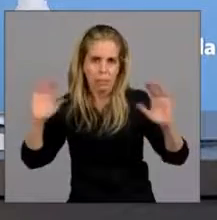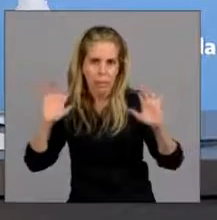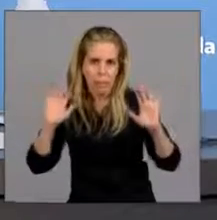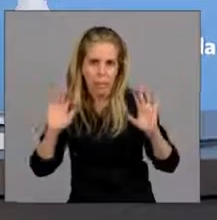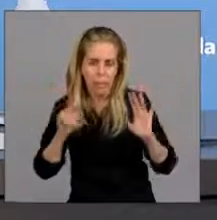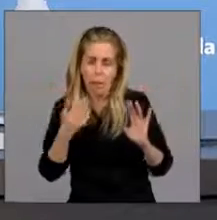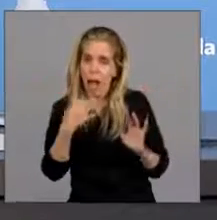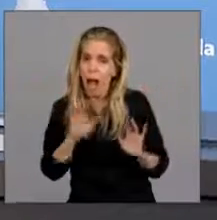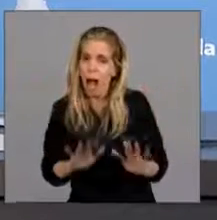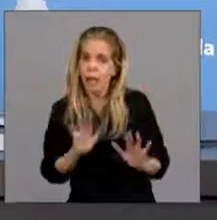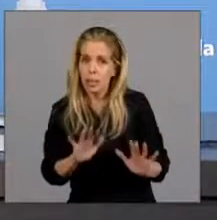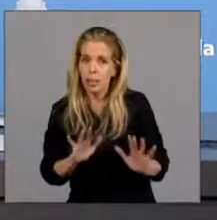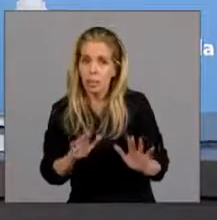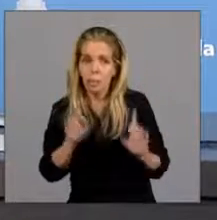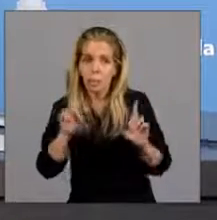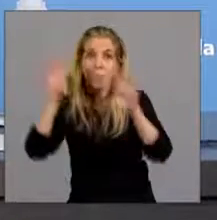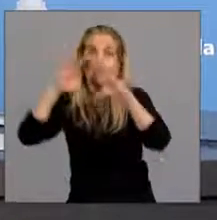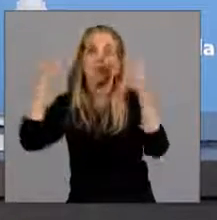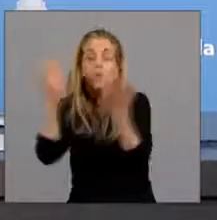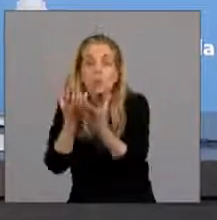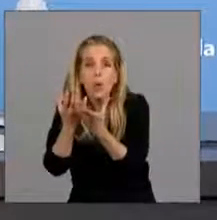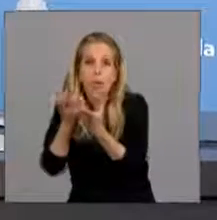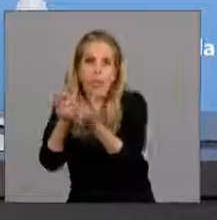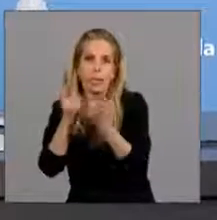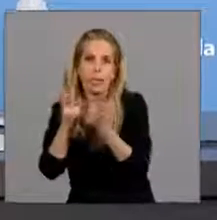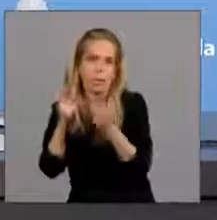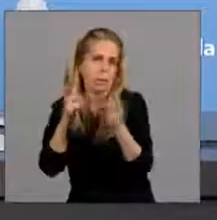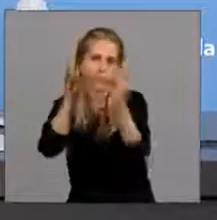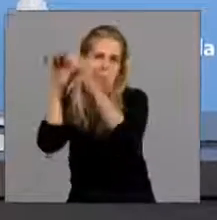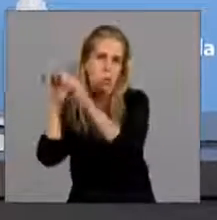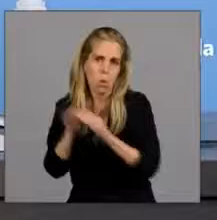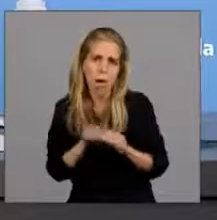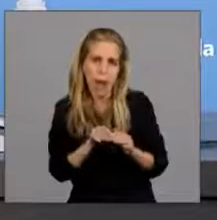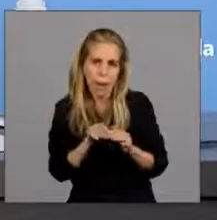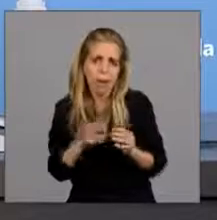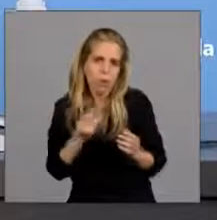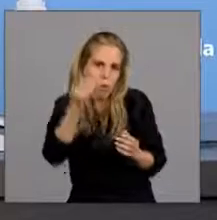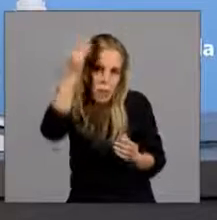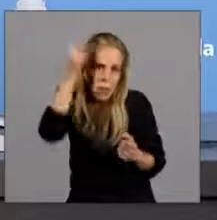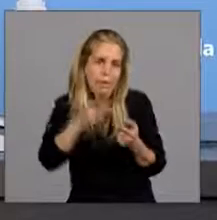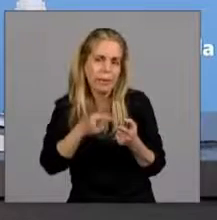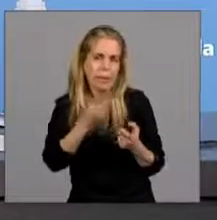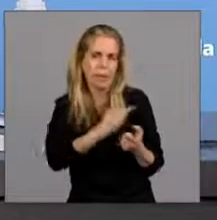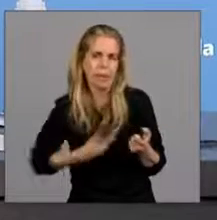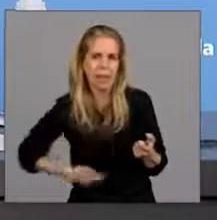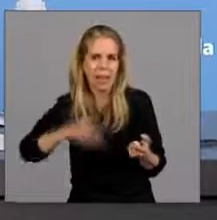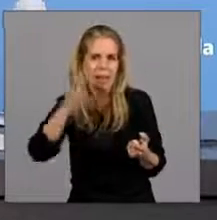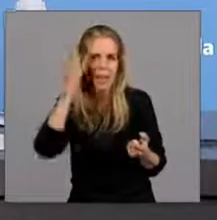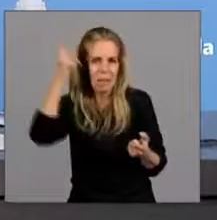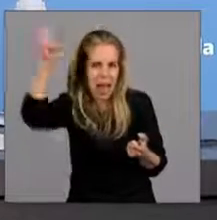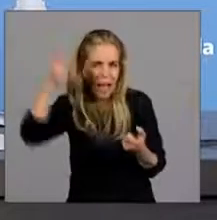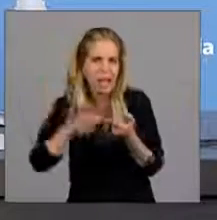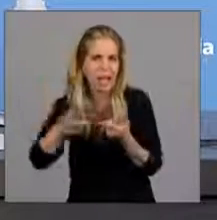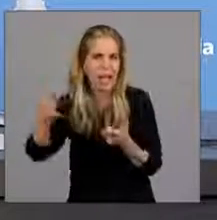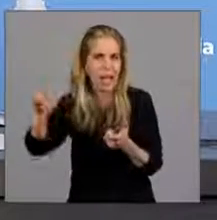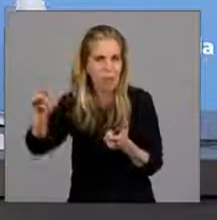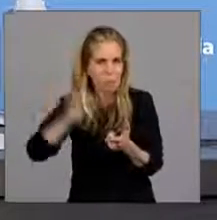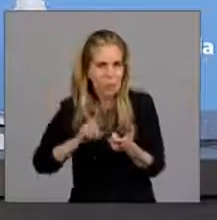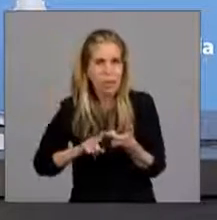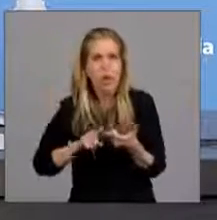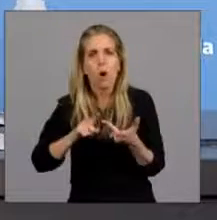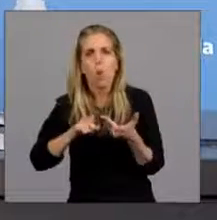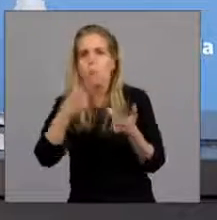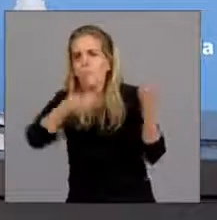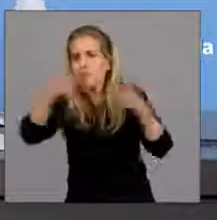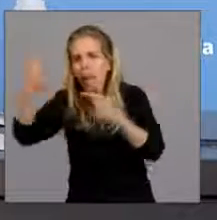que demanda el mundo. Es lo que hablé mucho tiempo con Macron, es lo que habló con Pedro Sánchez. Con